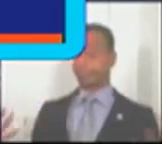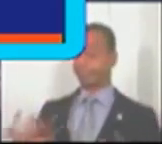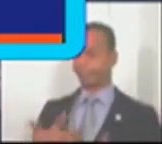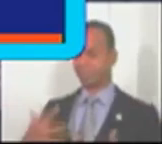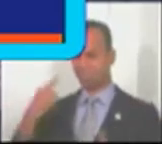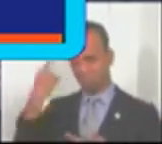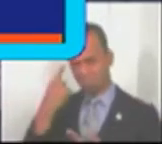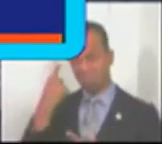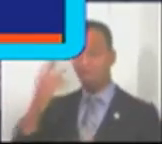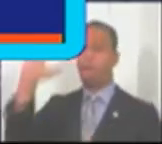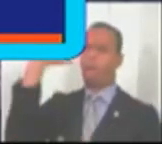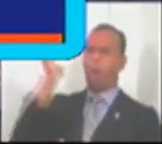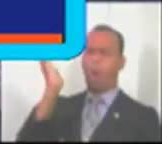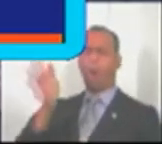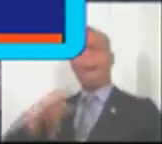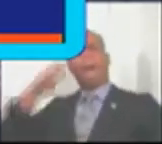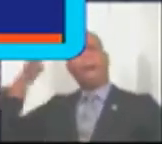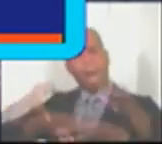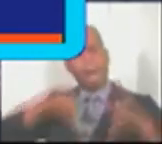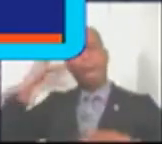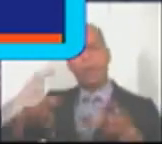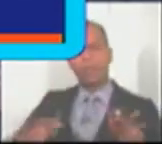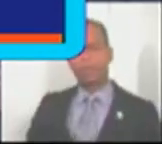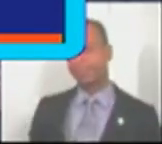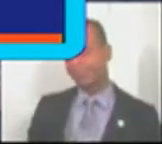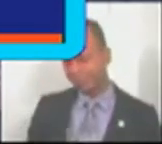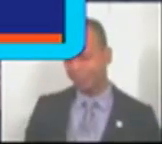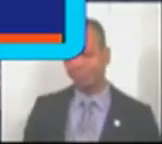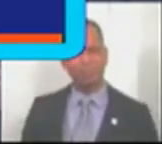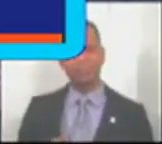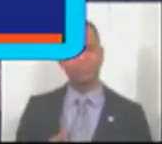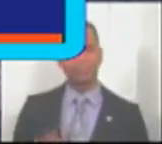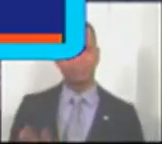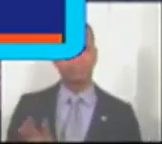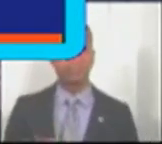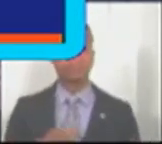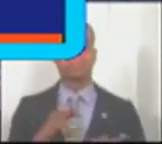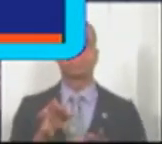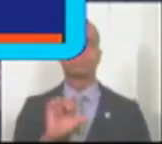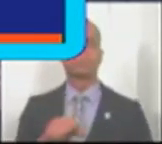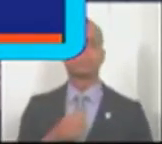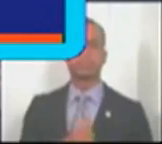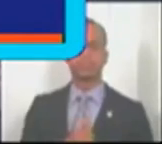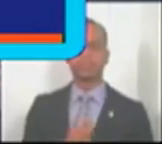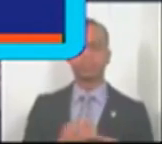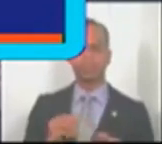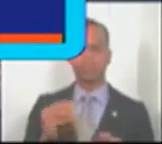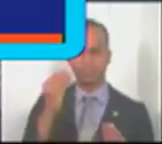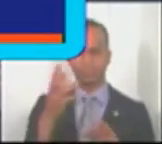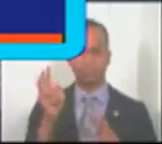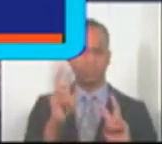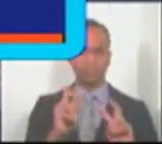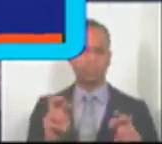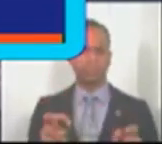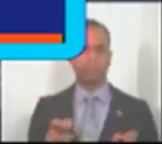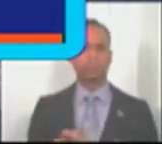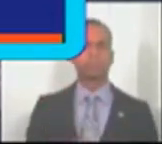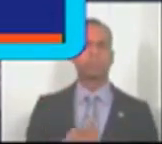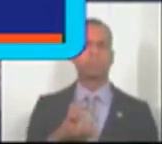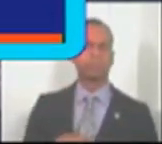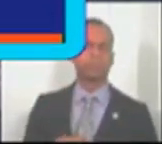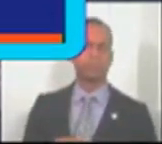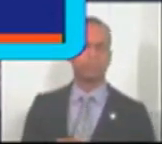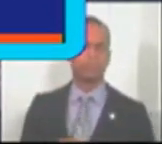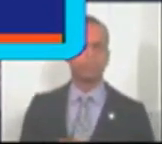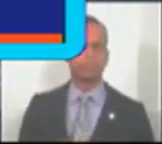de pensar solo en la denominación. Él ha hecho alguna referencia a la fundación. Si observan, al lado